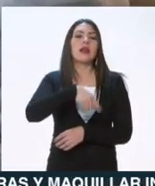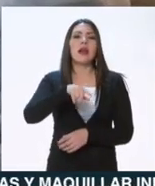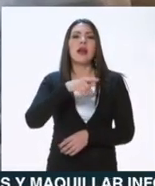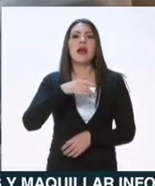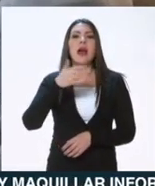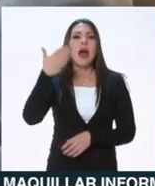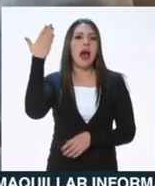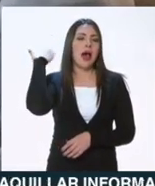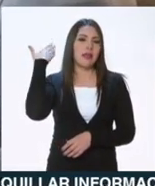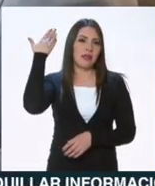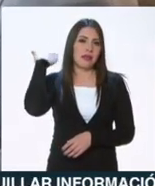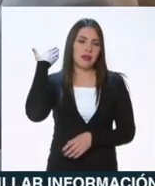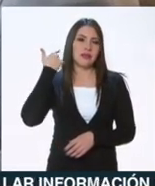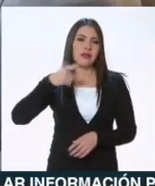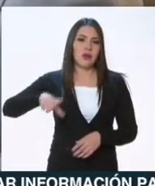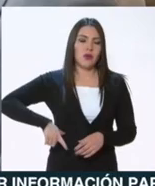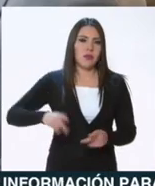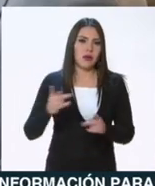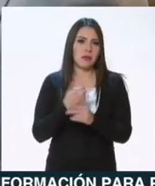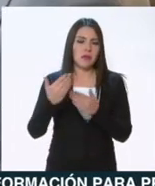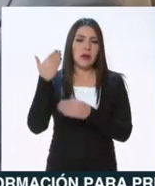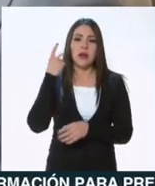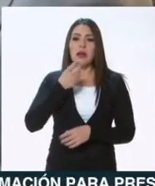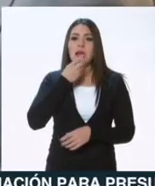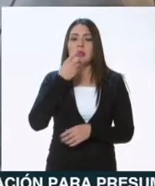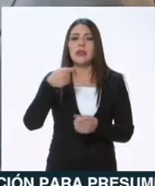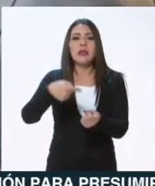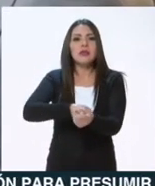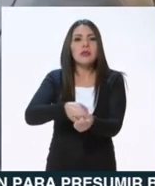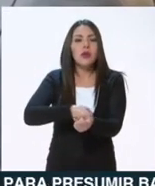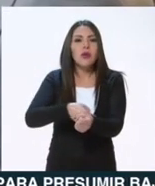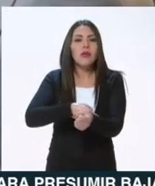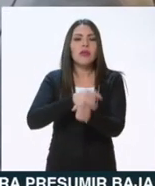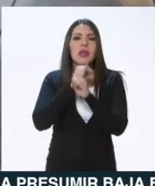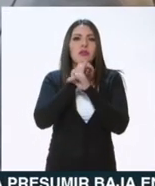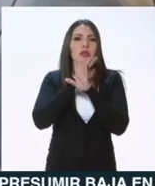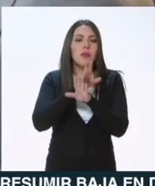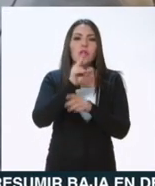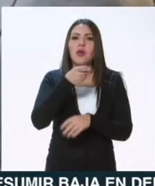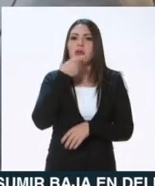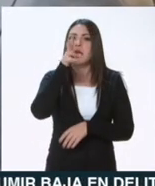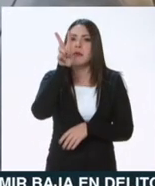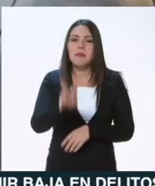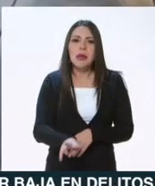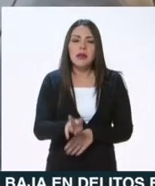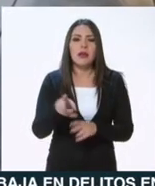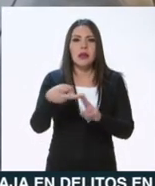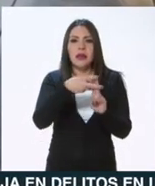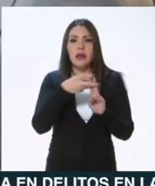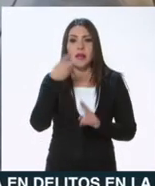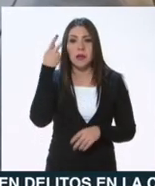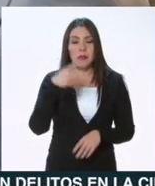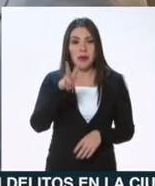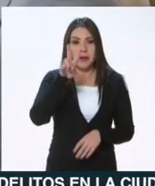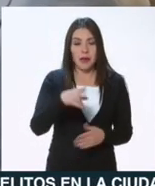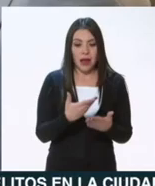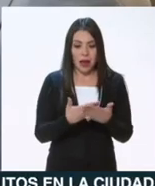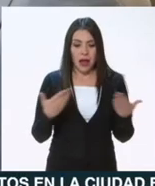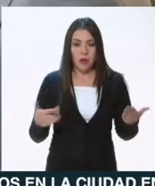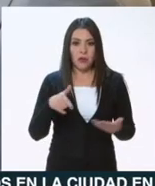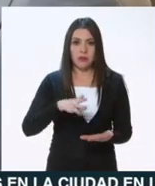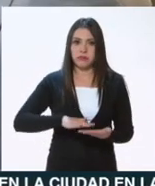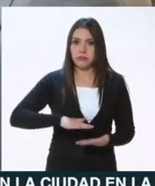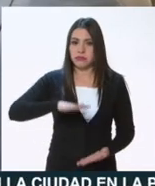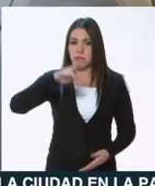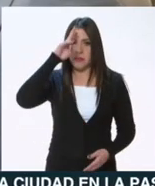que reclasificaban muchos delitos para que no aparecieran. Nosotros lo que sí te podemos decir es que es una cifra enorme la que tuvimos